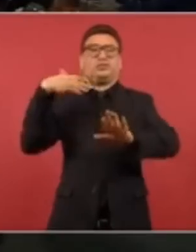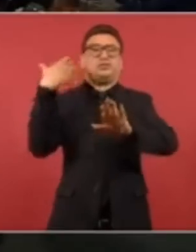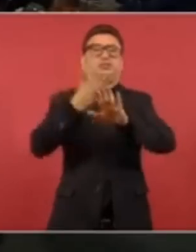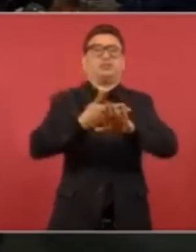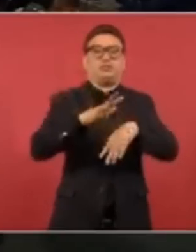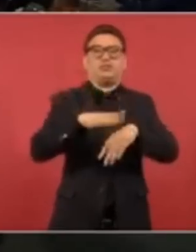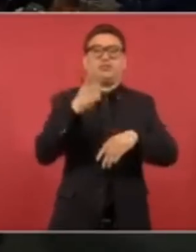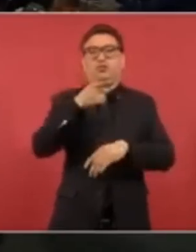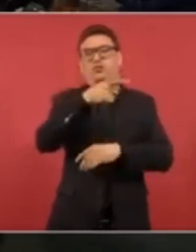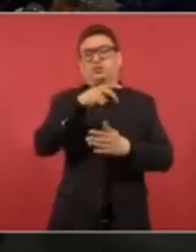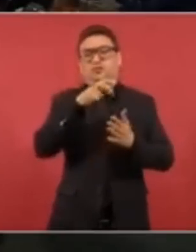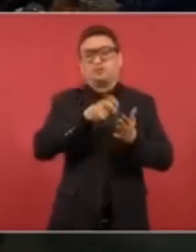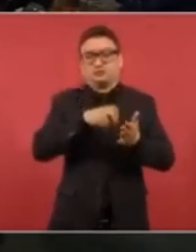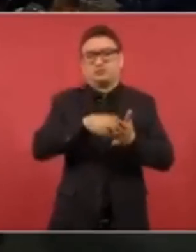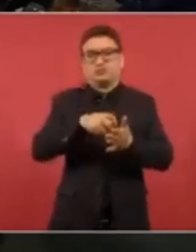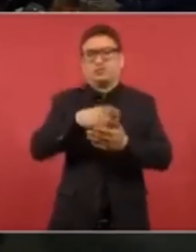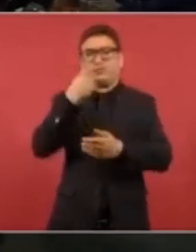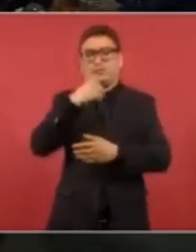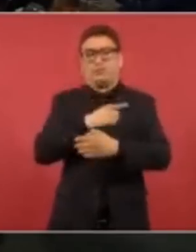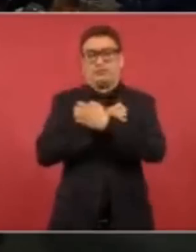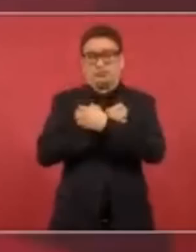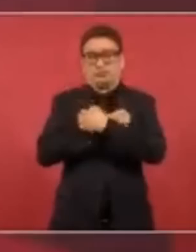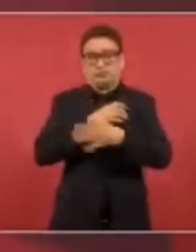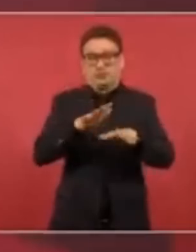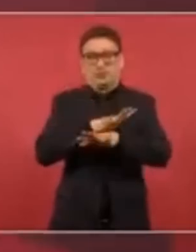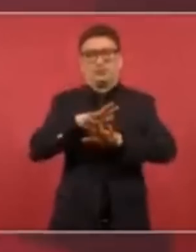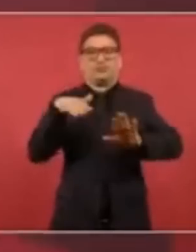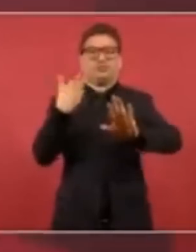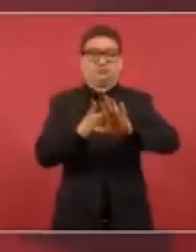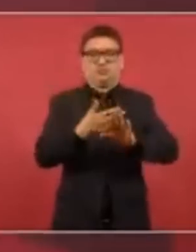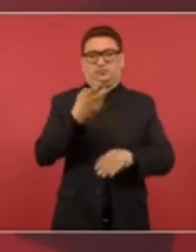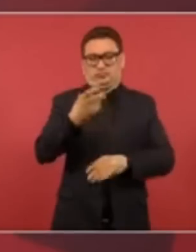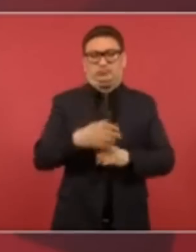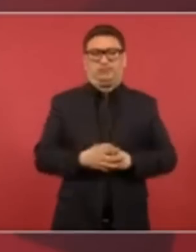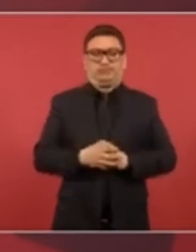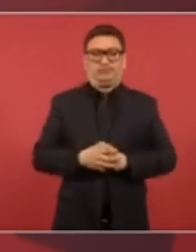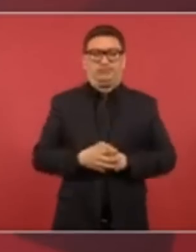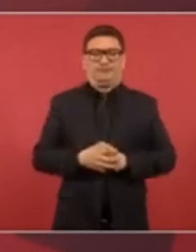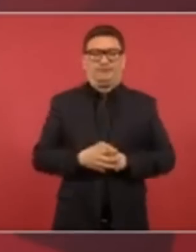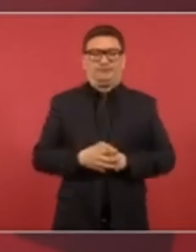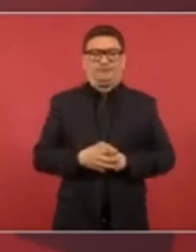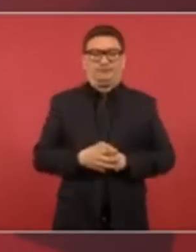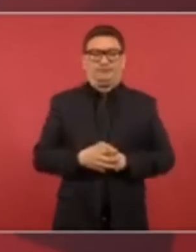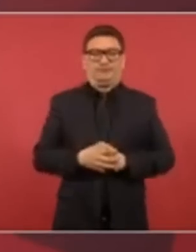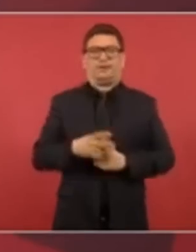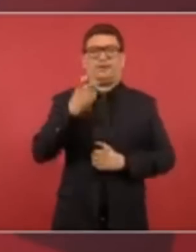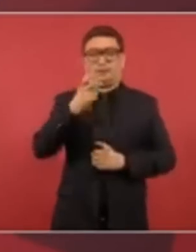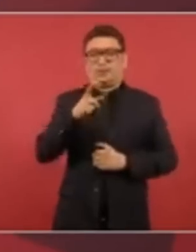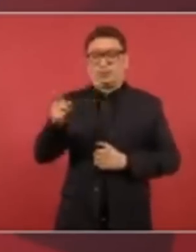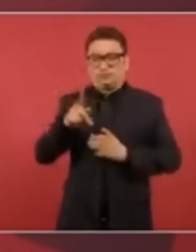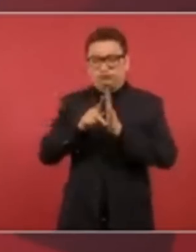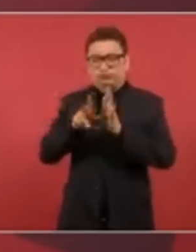este video, donde dice Claudio X González que hay que reprimir a esta gente que se está